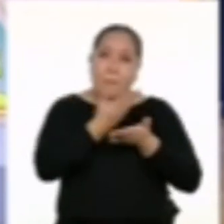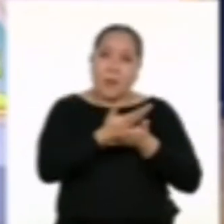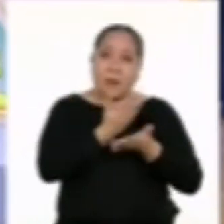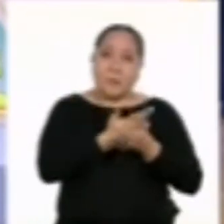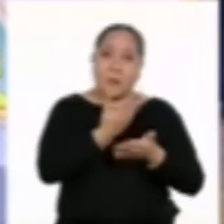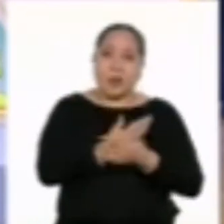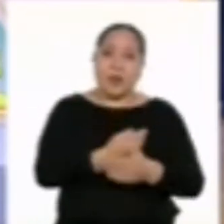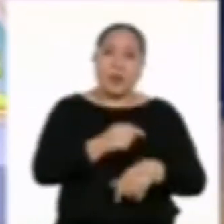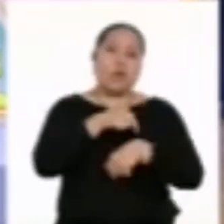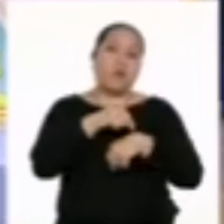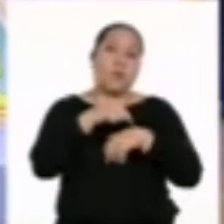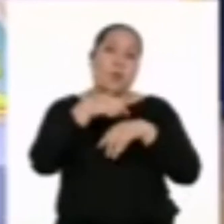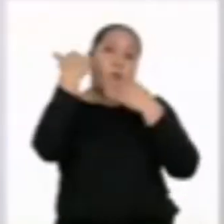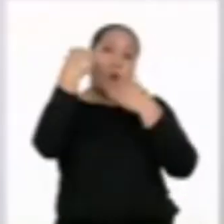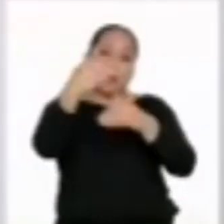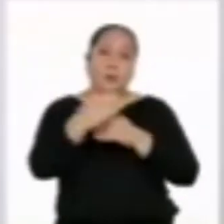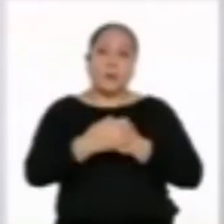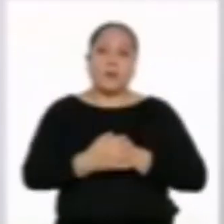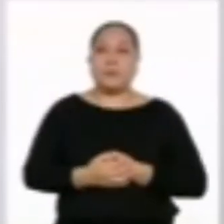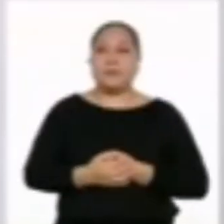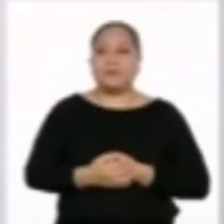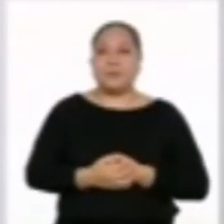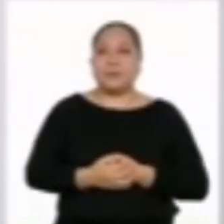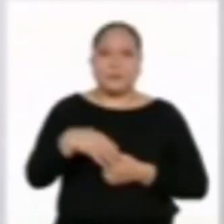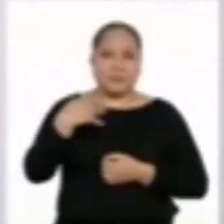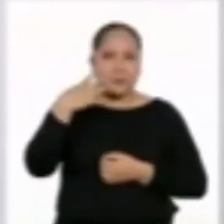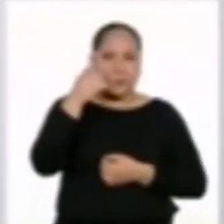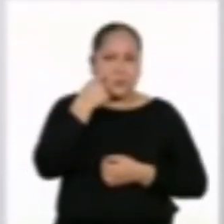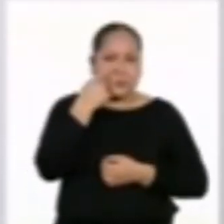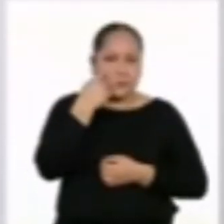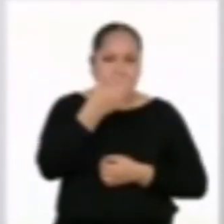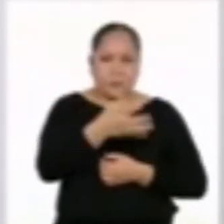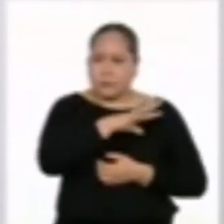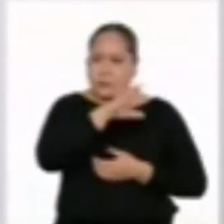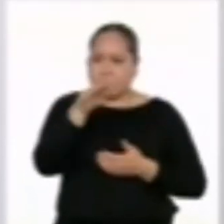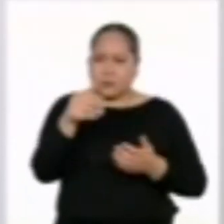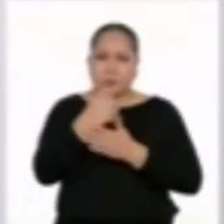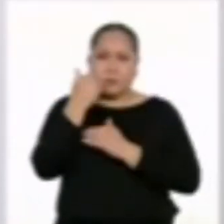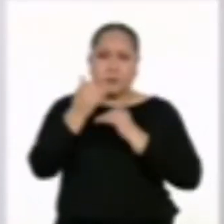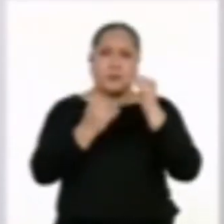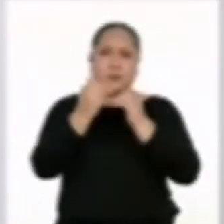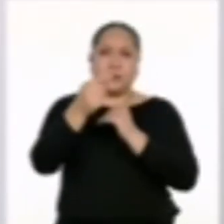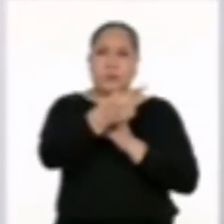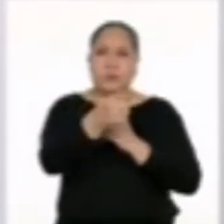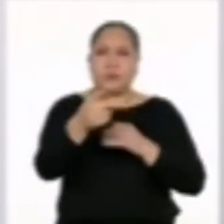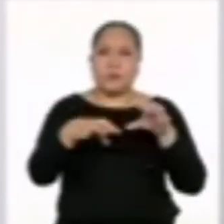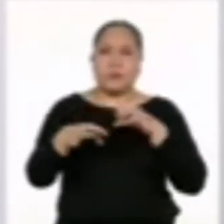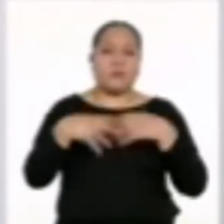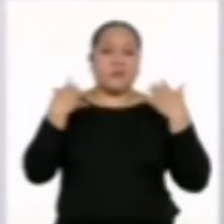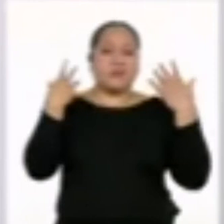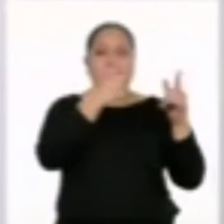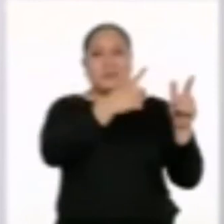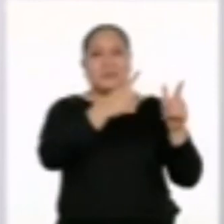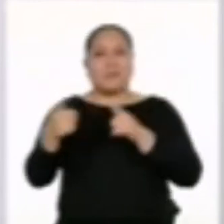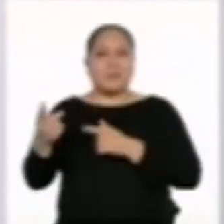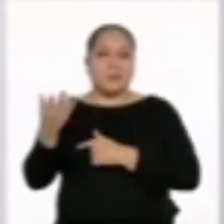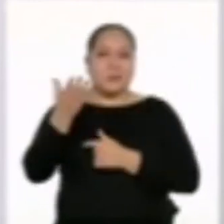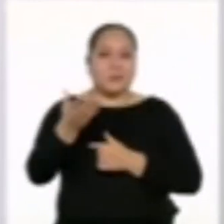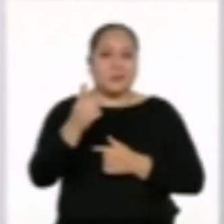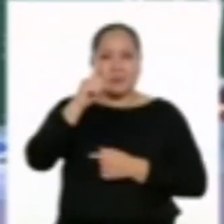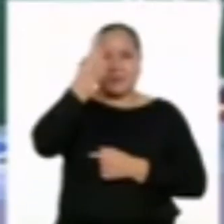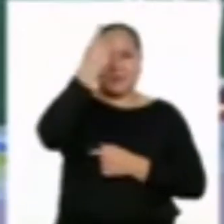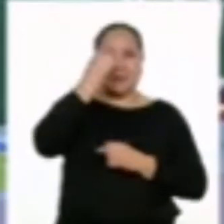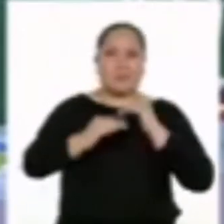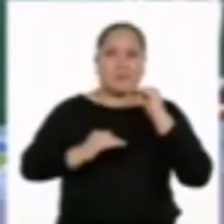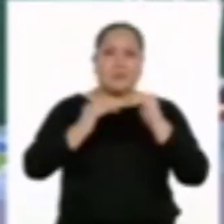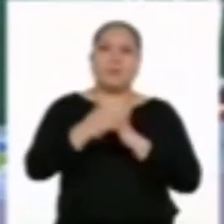y con un marco de tiempo para ser realizadas. Ahora que ya conocemos todos los pasos que vamos a seguir, estamos listas y listos para dar